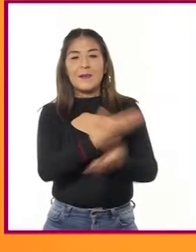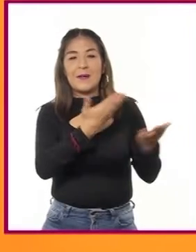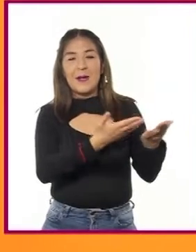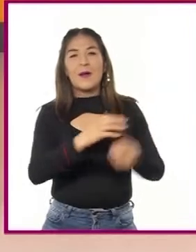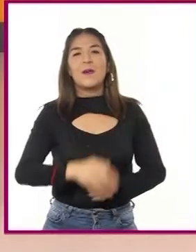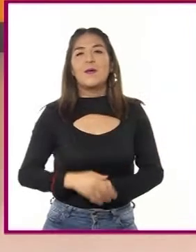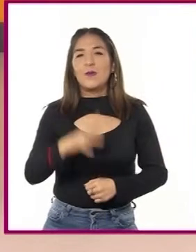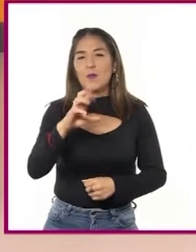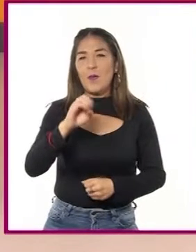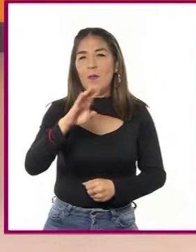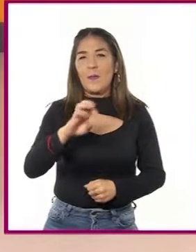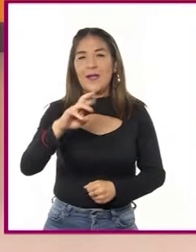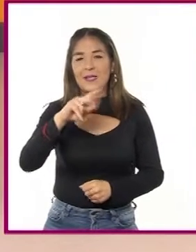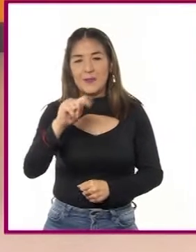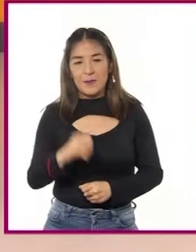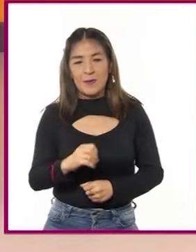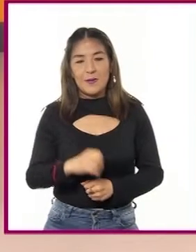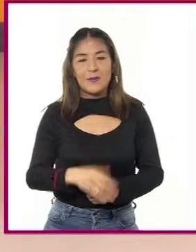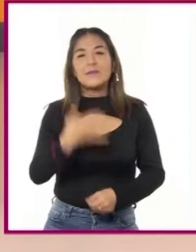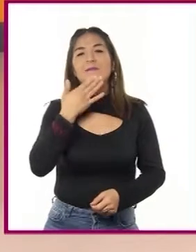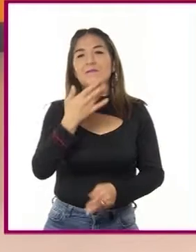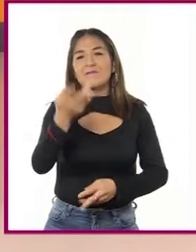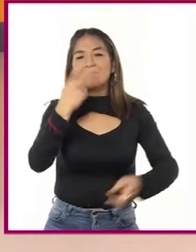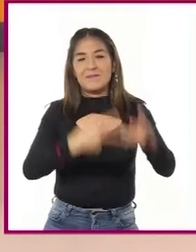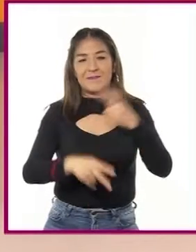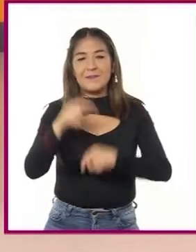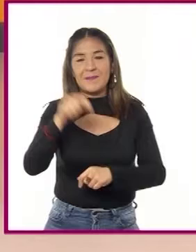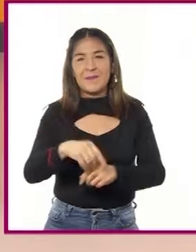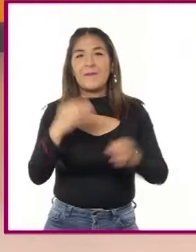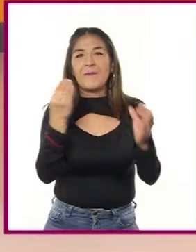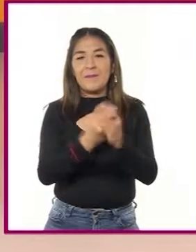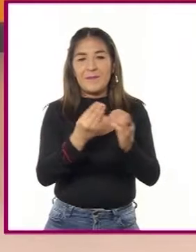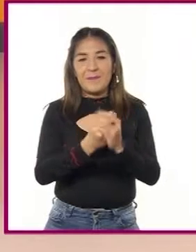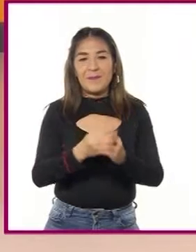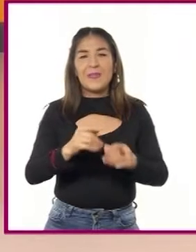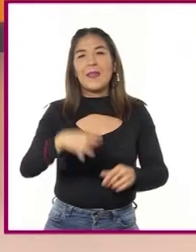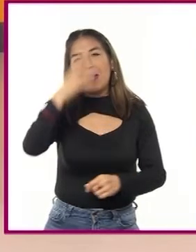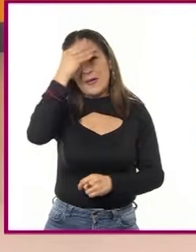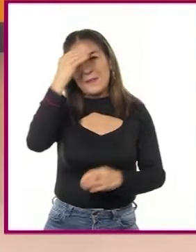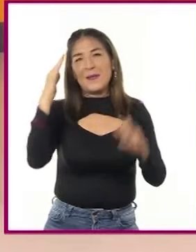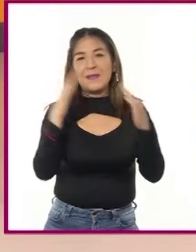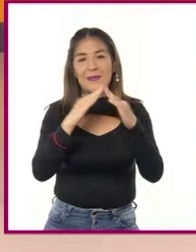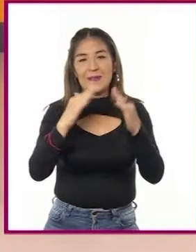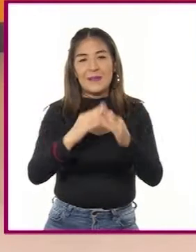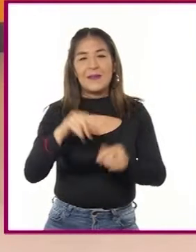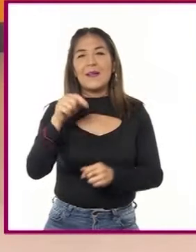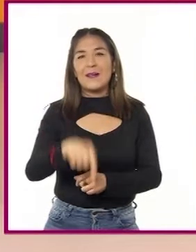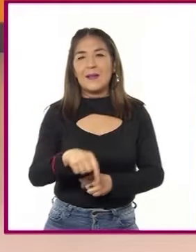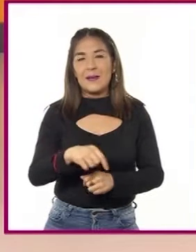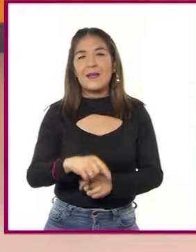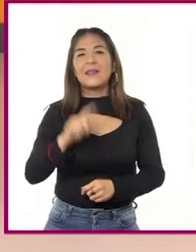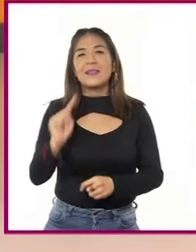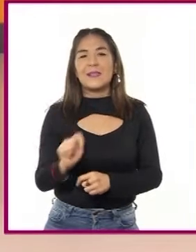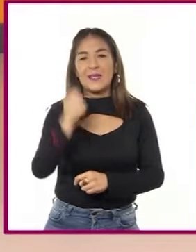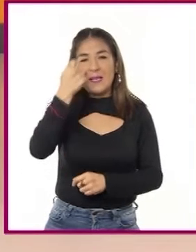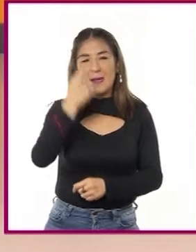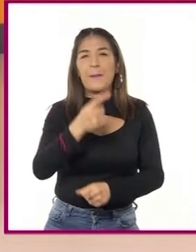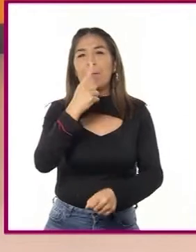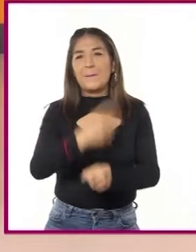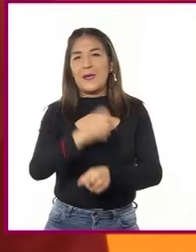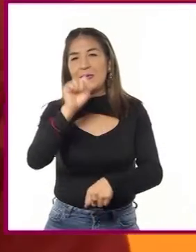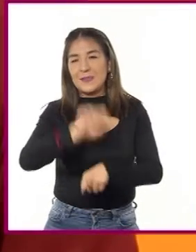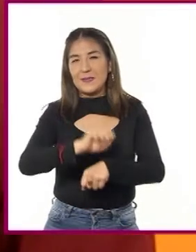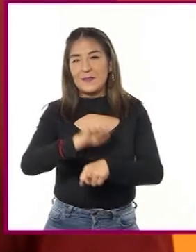Roberto Luis Mecinas Reina. Les damos la más cordial bienvenida a una nueva sesión de Aprende en Casa de la asignatura Tecnología Primer